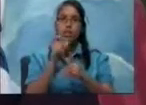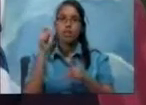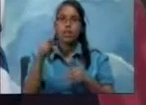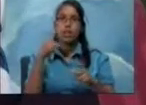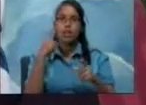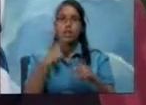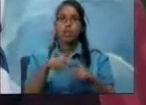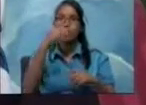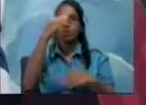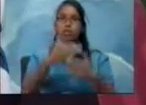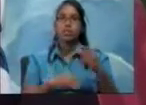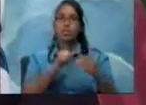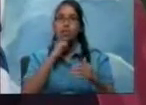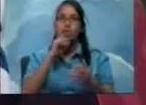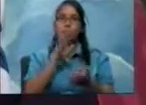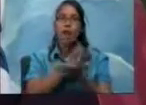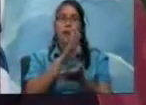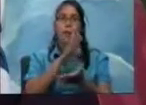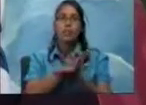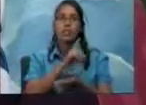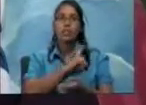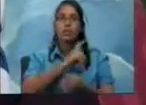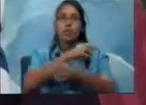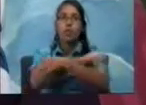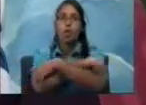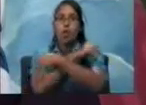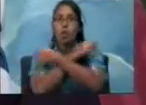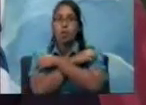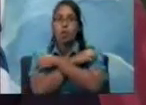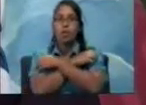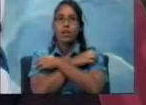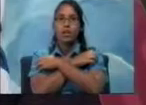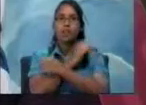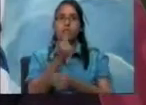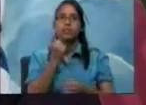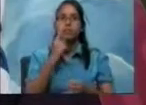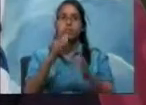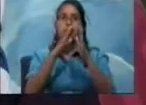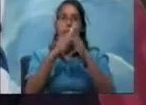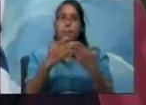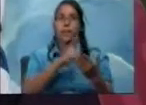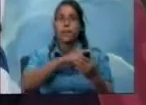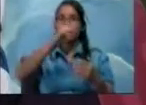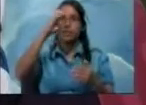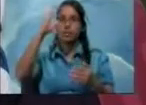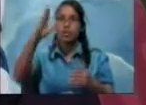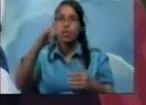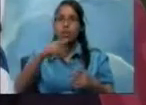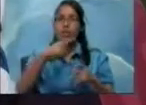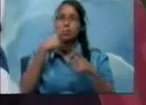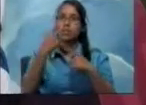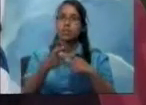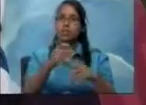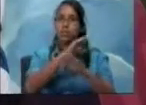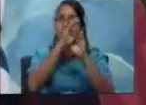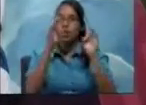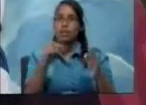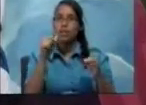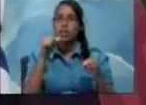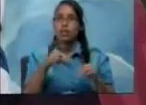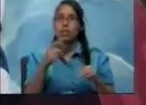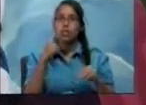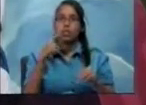otro título es apacienta mis ovejas dice la palabra del Señor de la siguiente manera esto